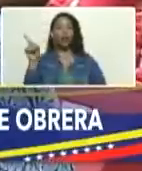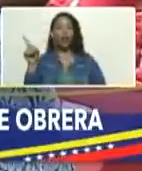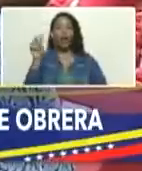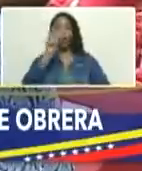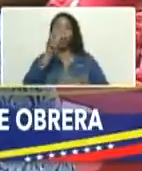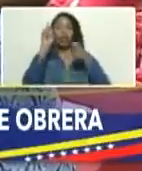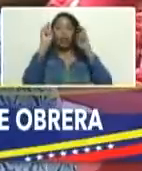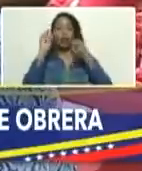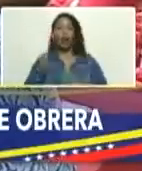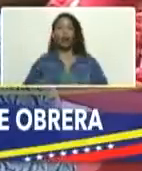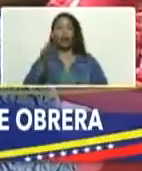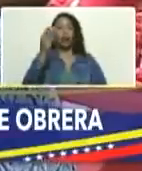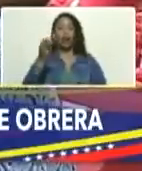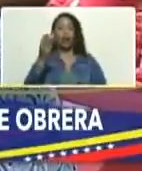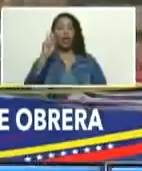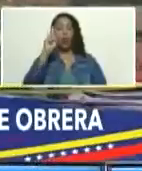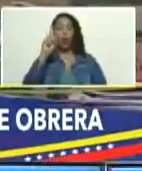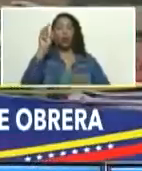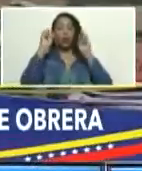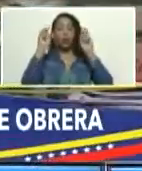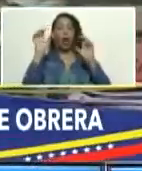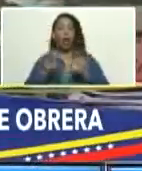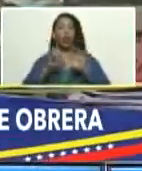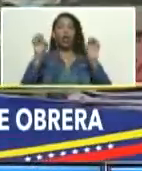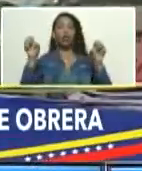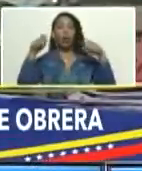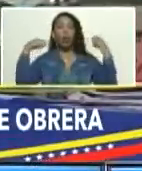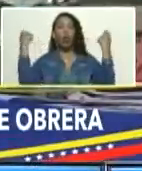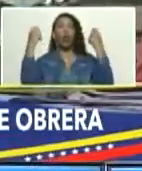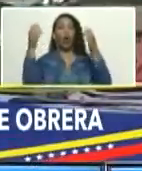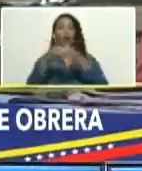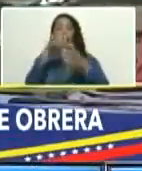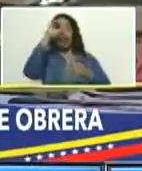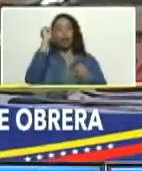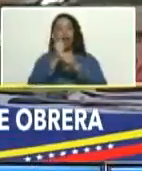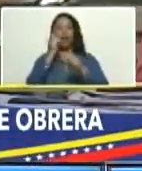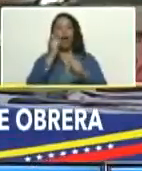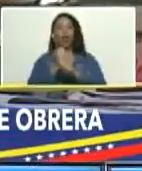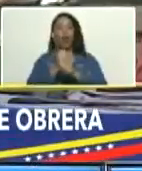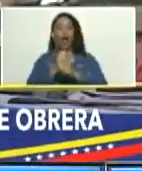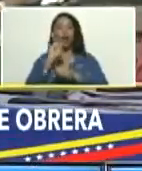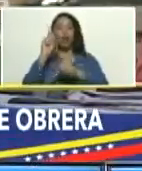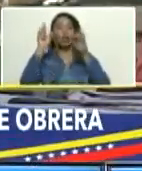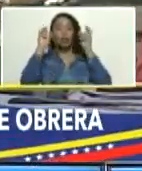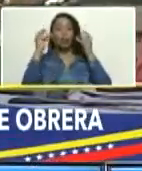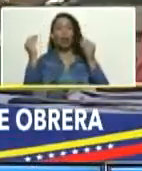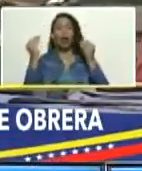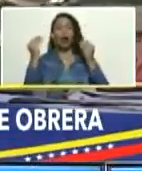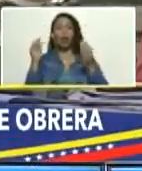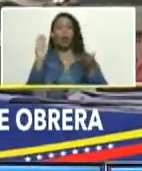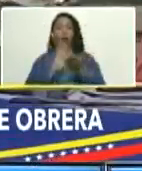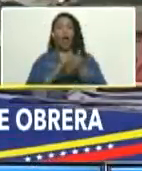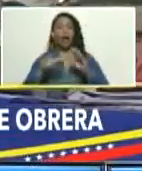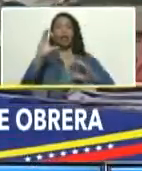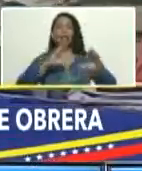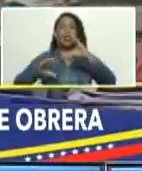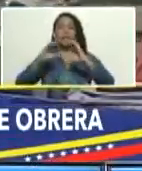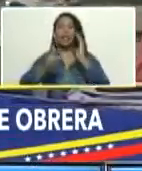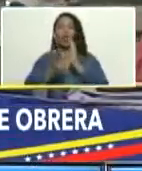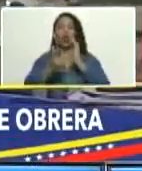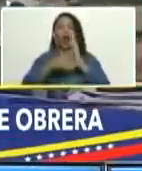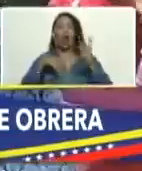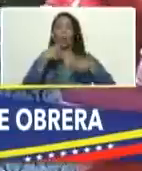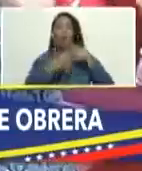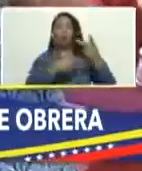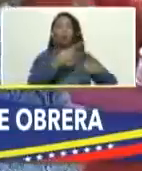clave. Una instancia para la educación y formación de la clase obrera y una instancia para aplicar la ciencia y tecnología a la